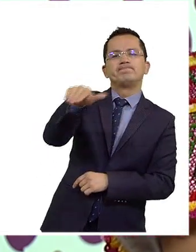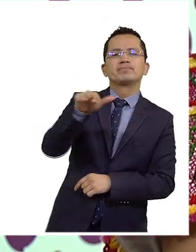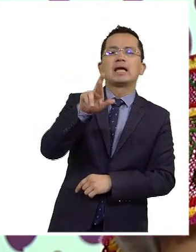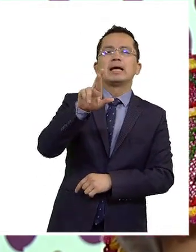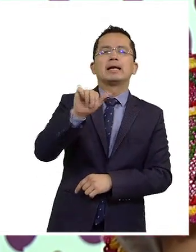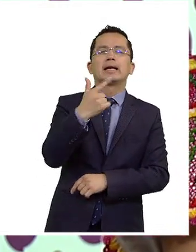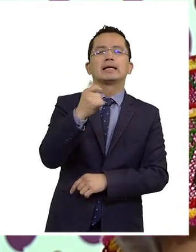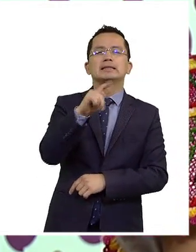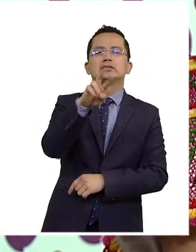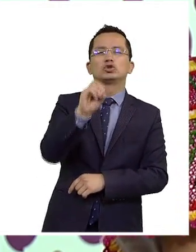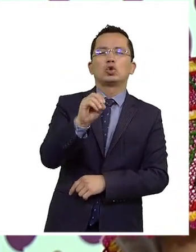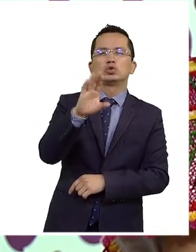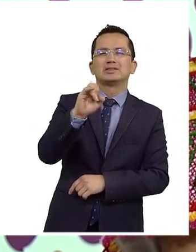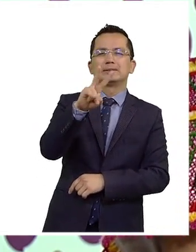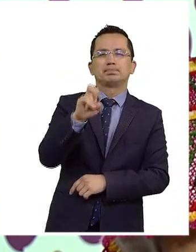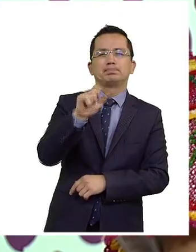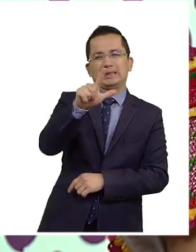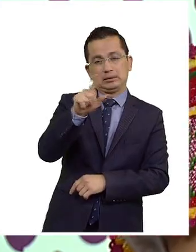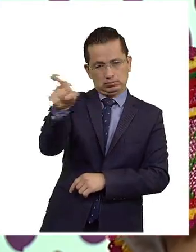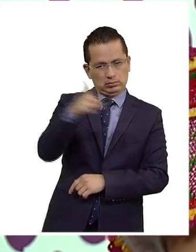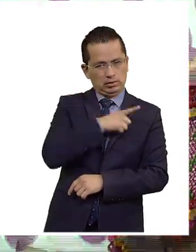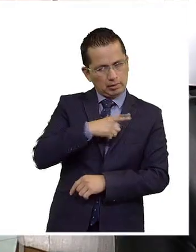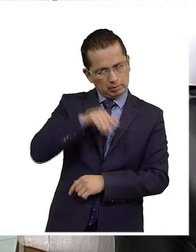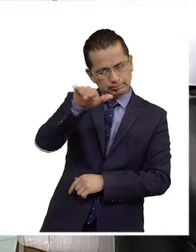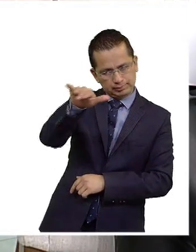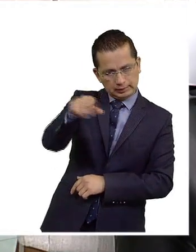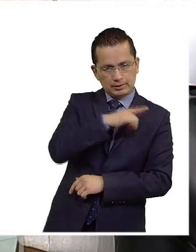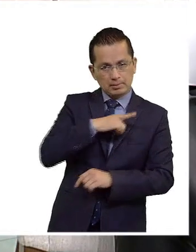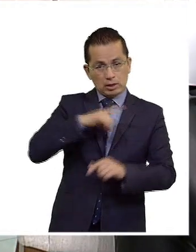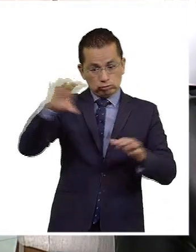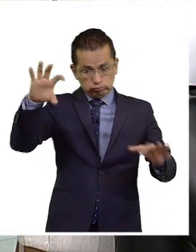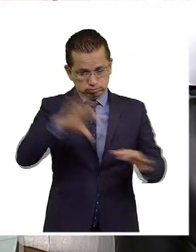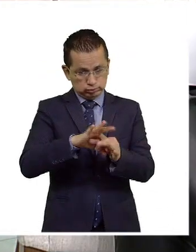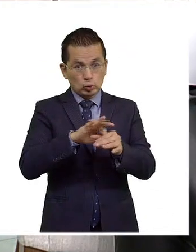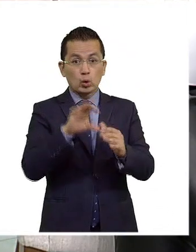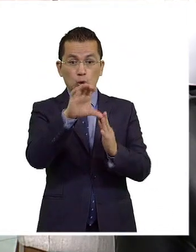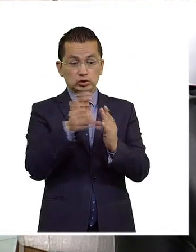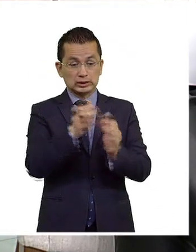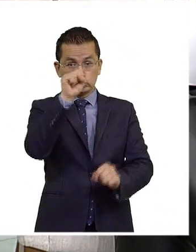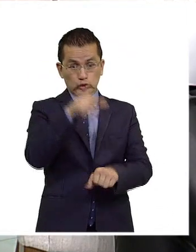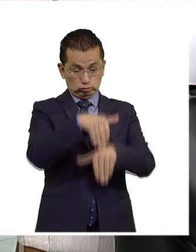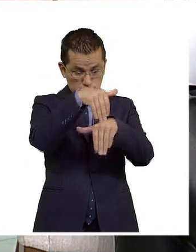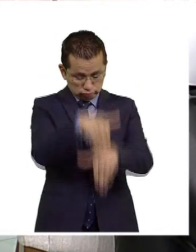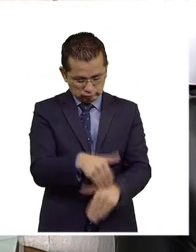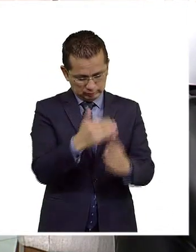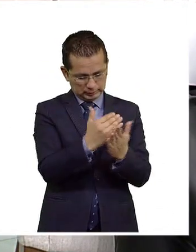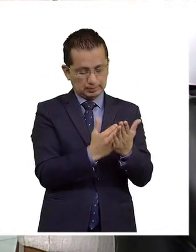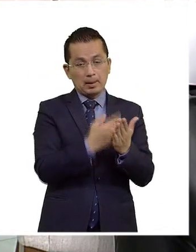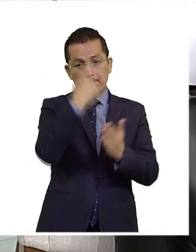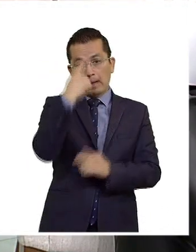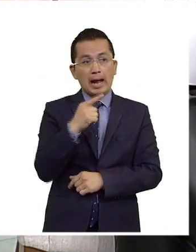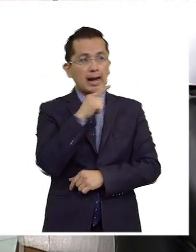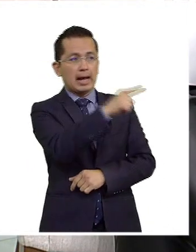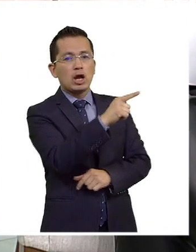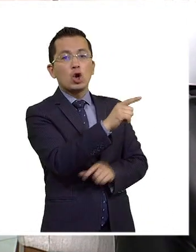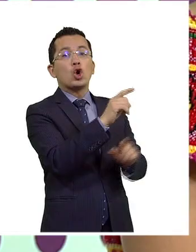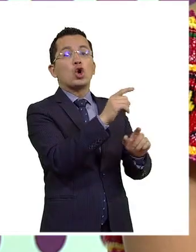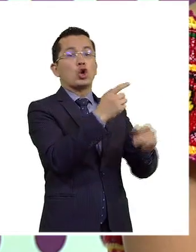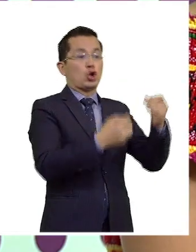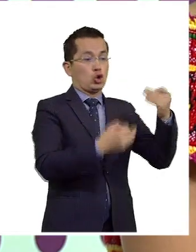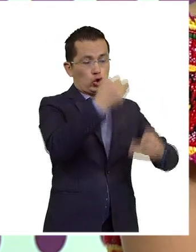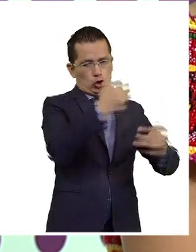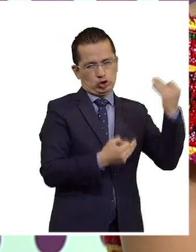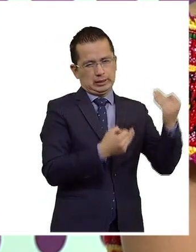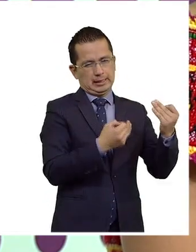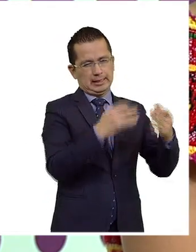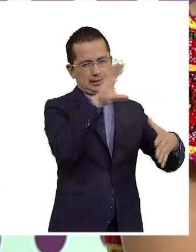de convencionalidad y constitucionalidad para que la opinión consultiva de la Corte Interamericana de Derechos Humanos, la